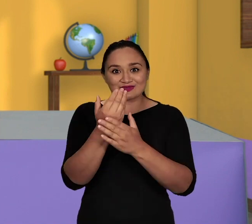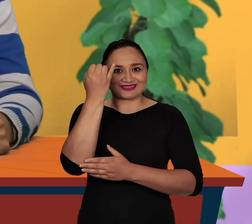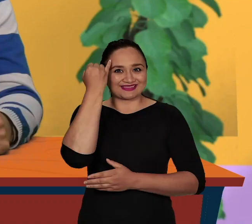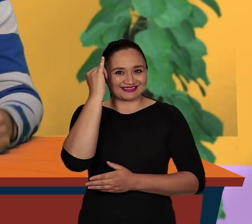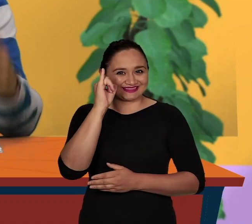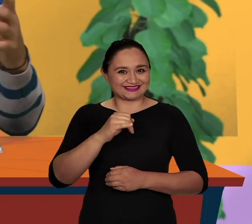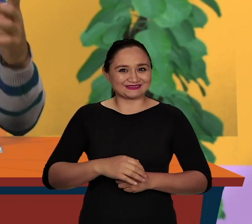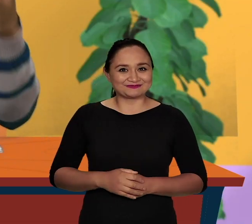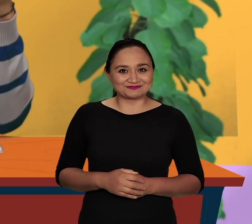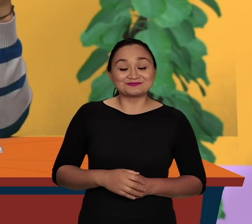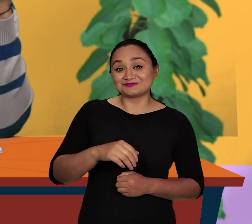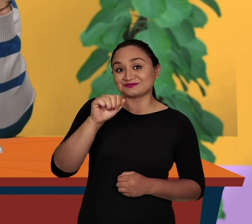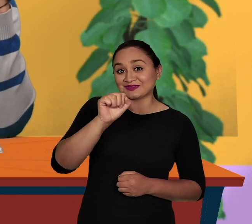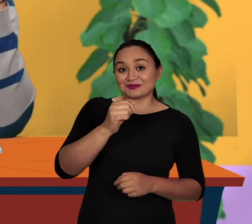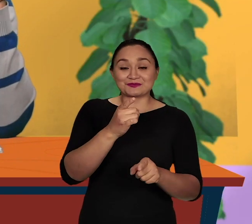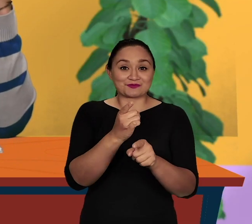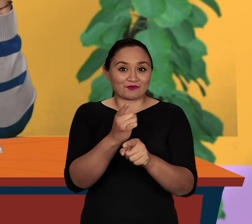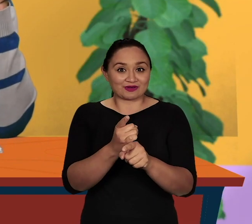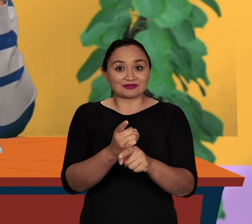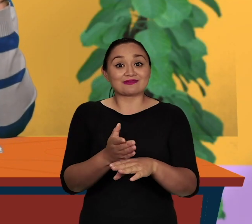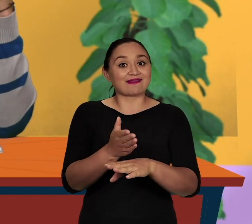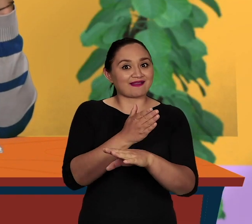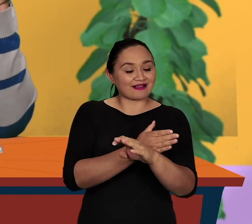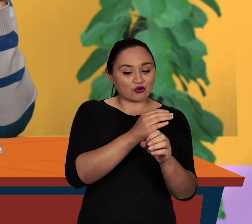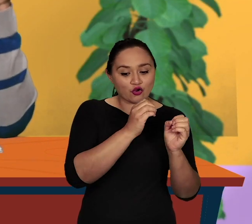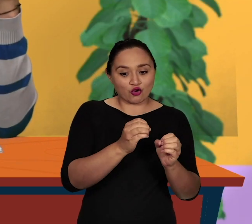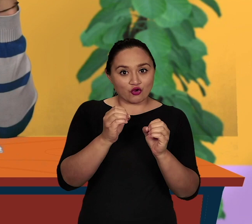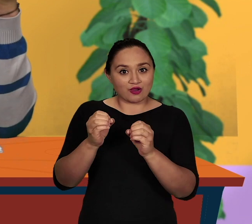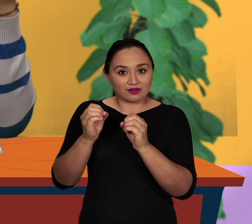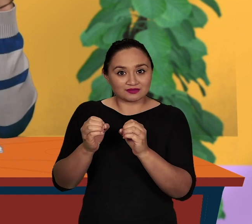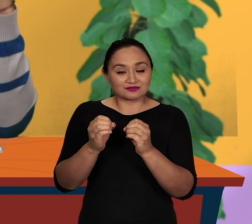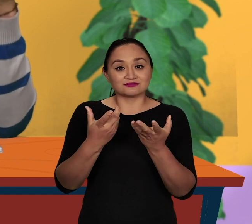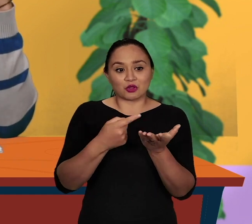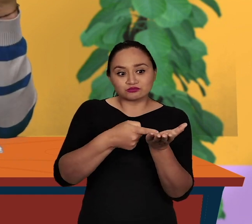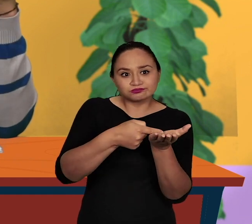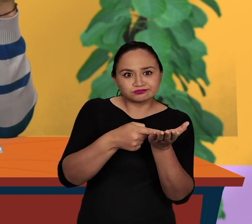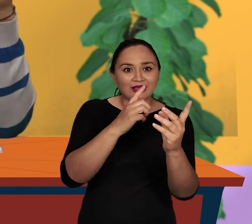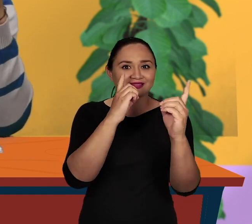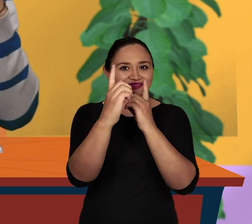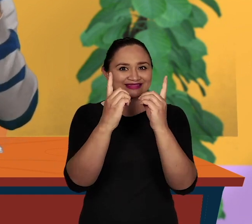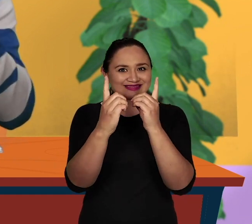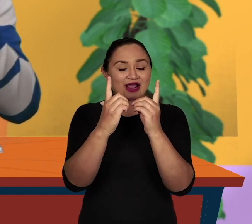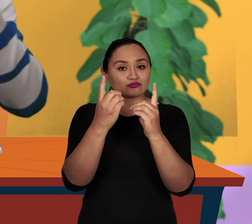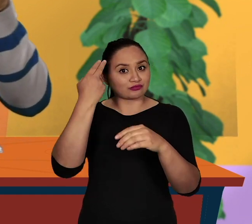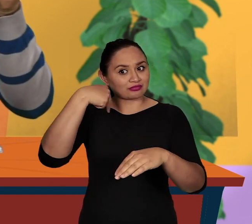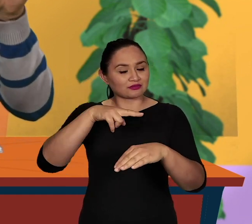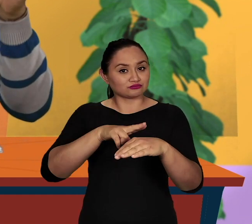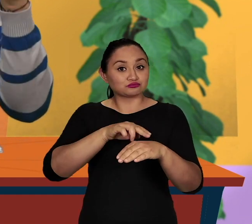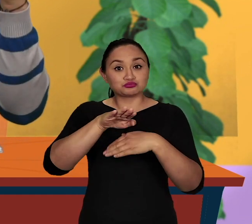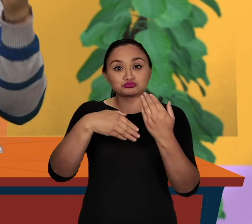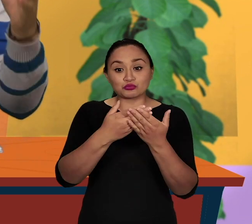innovación. Sí, para eso se han organizado unas mesas de diálogo a nivel nacional, en